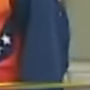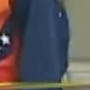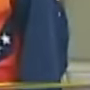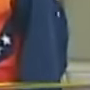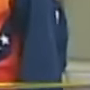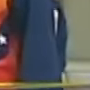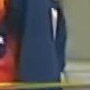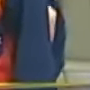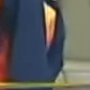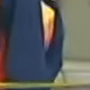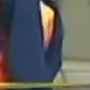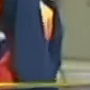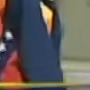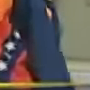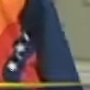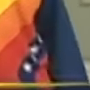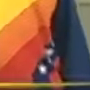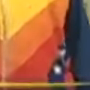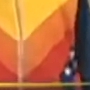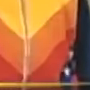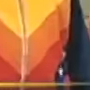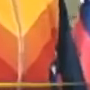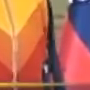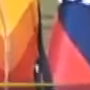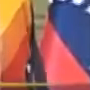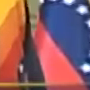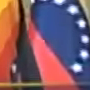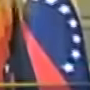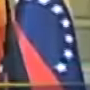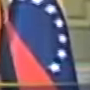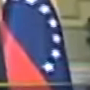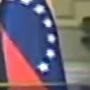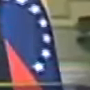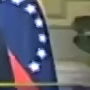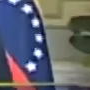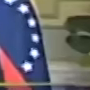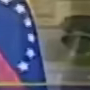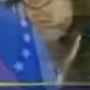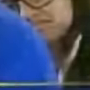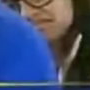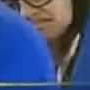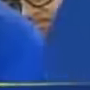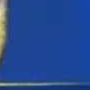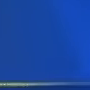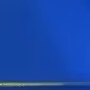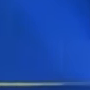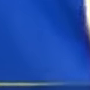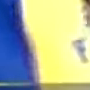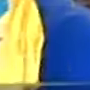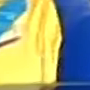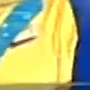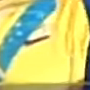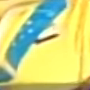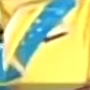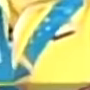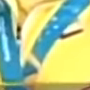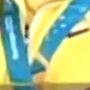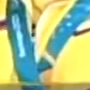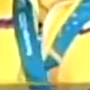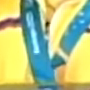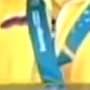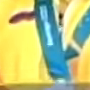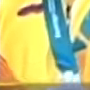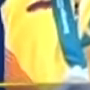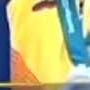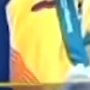actividad debemos destacar que los atletas venezolanos participaron en 41 modalidades deportivas dejando en alto a la generación